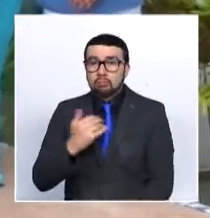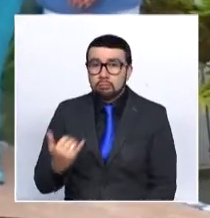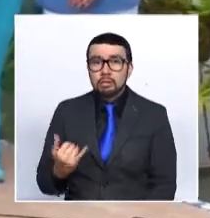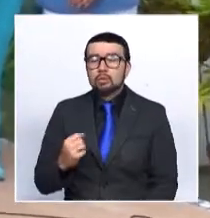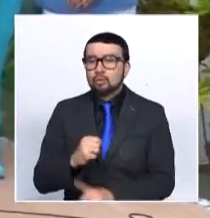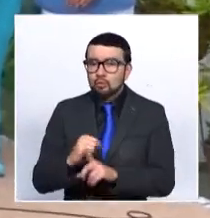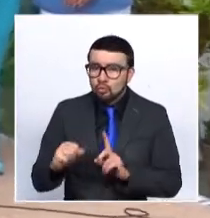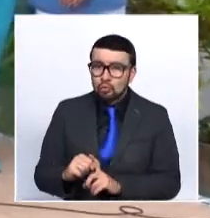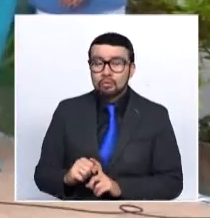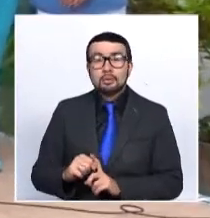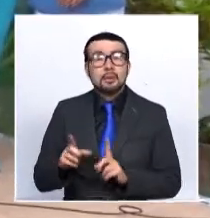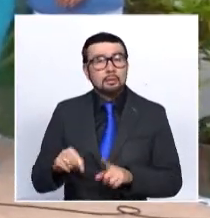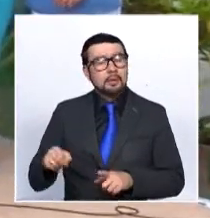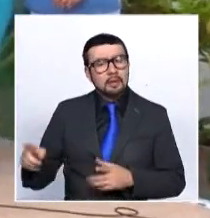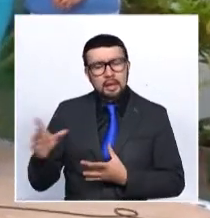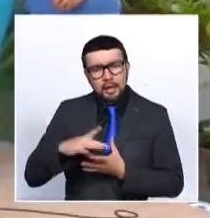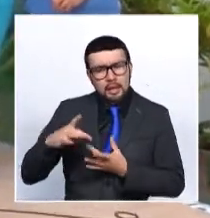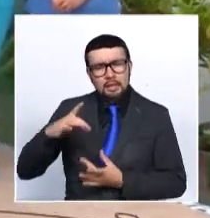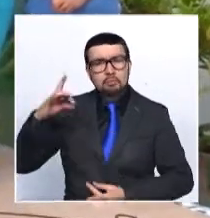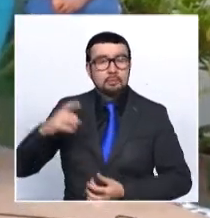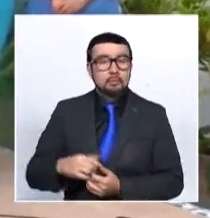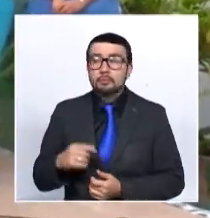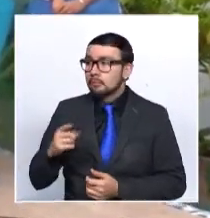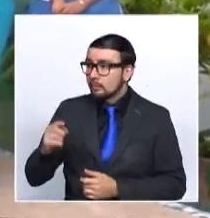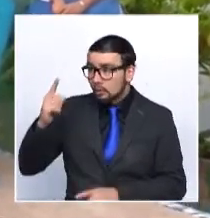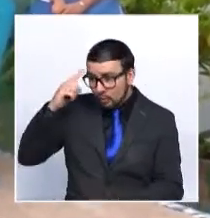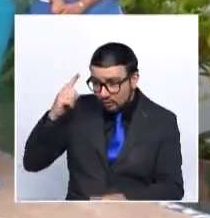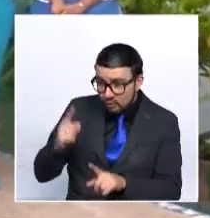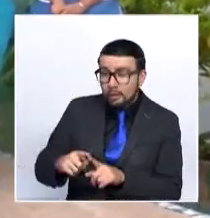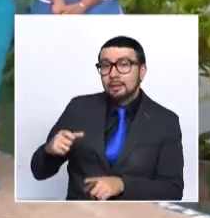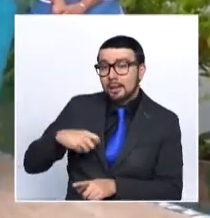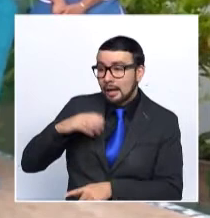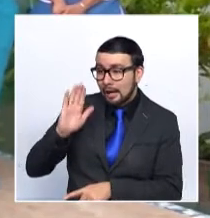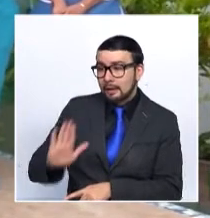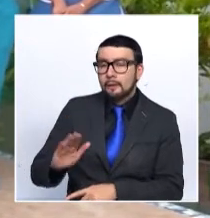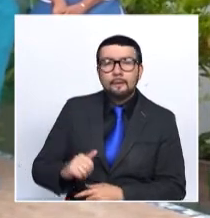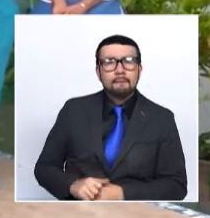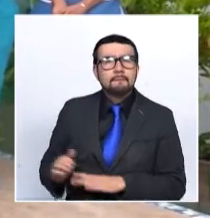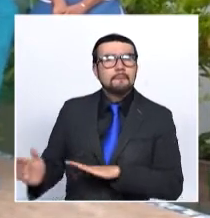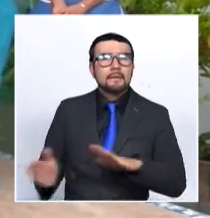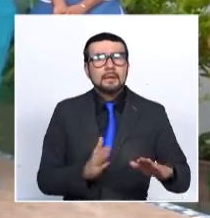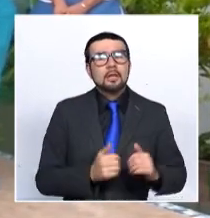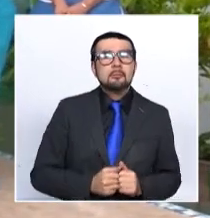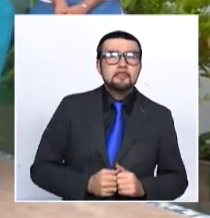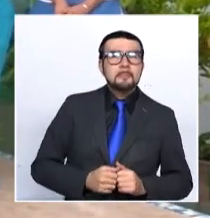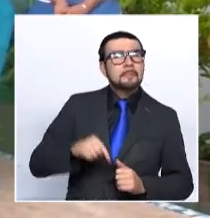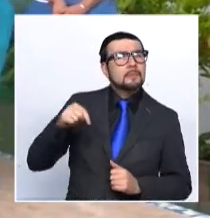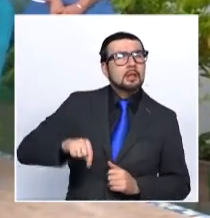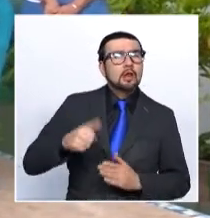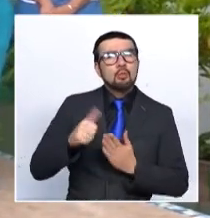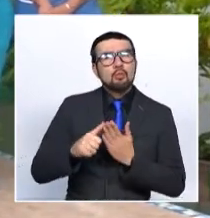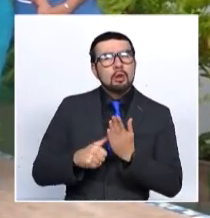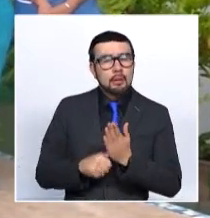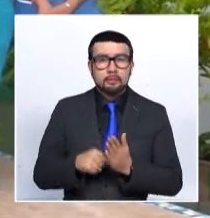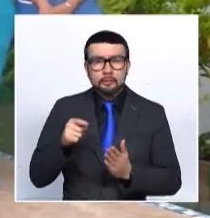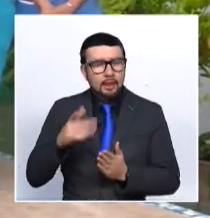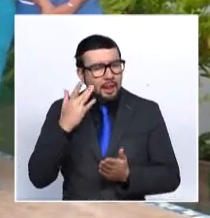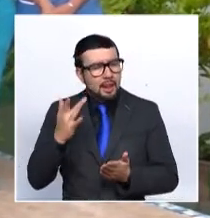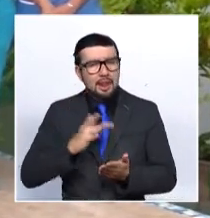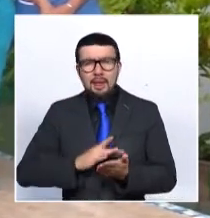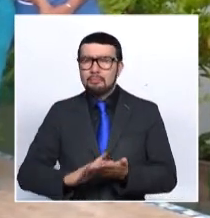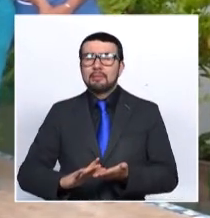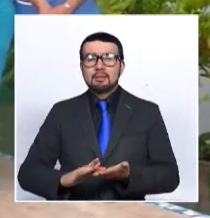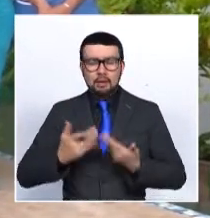social y en la parte espiritual. Es lo que propendemos con esto. El programa que yo manejo acá de desintoxicación o de limpieza,